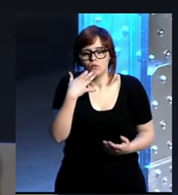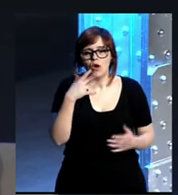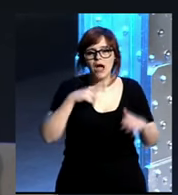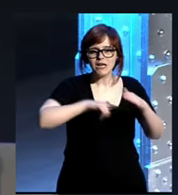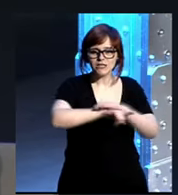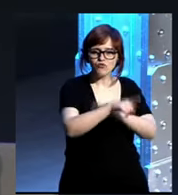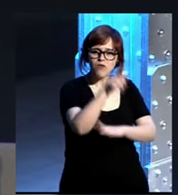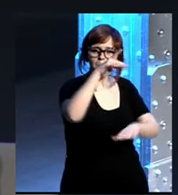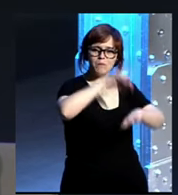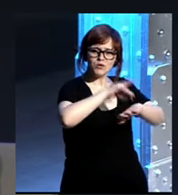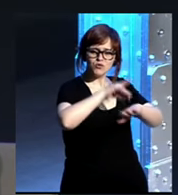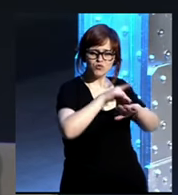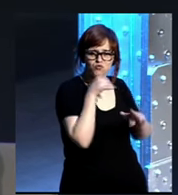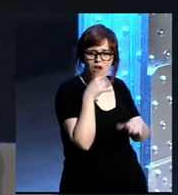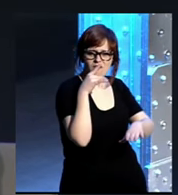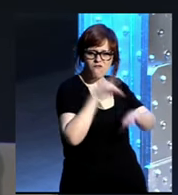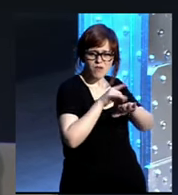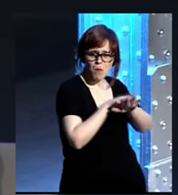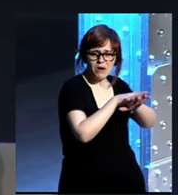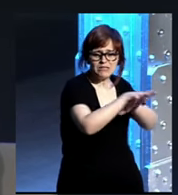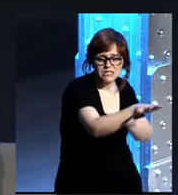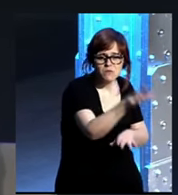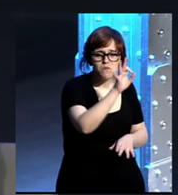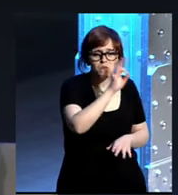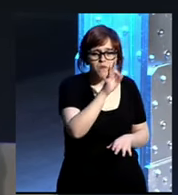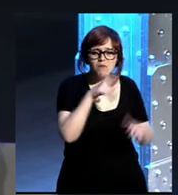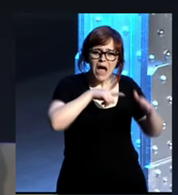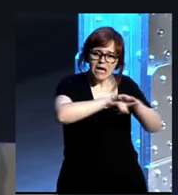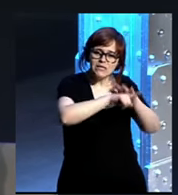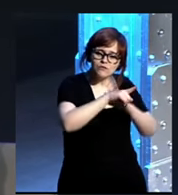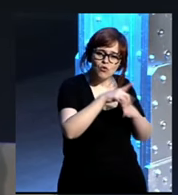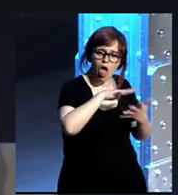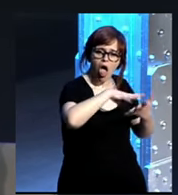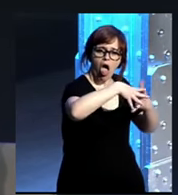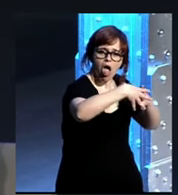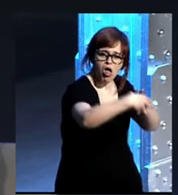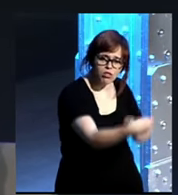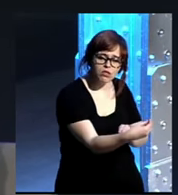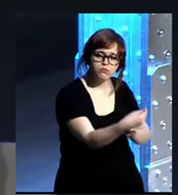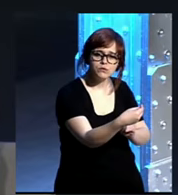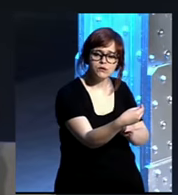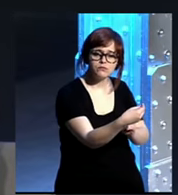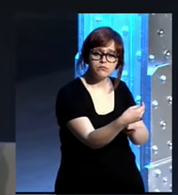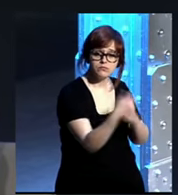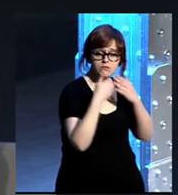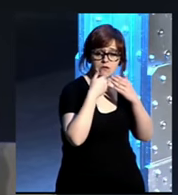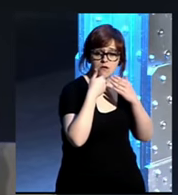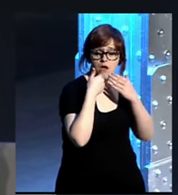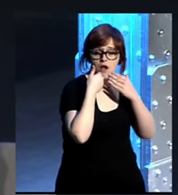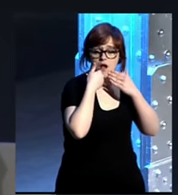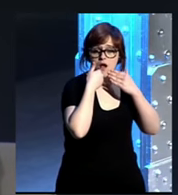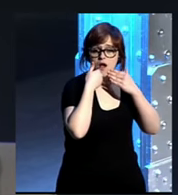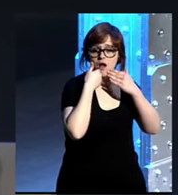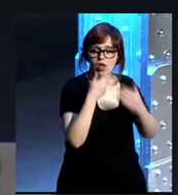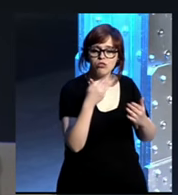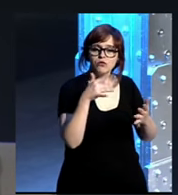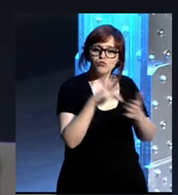crónicos, gestión de pacientes crónicos, se reduce claramente lo que es los ingresos por